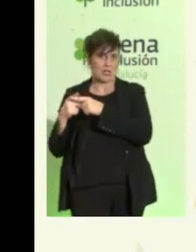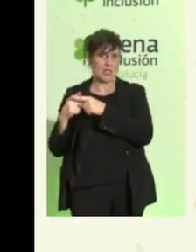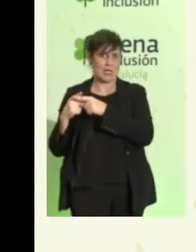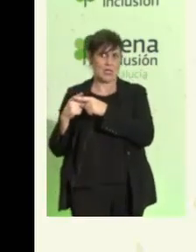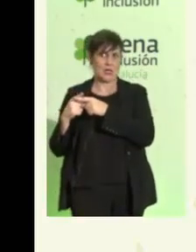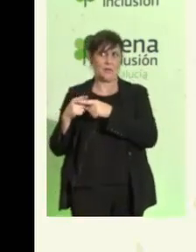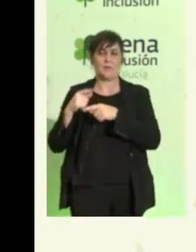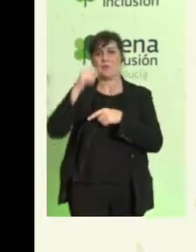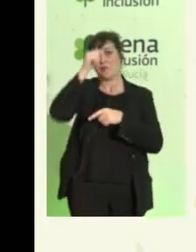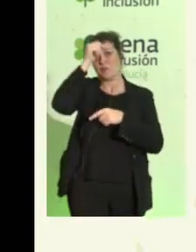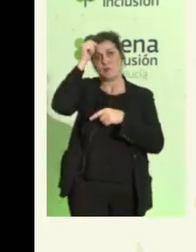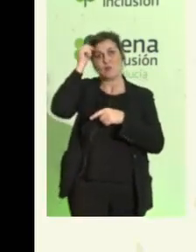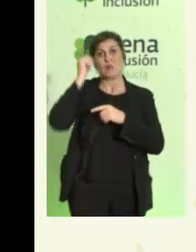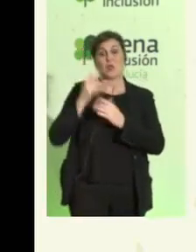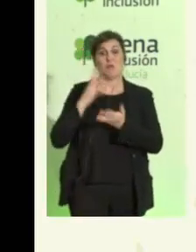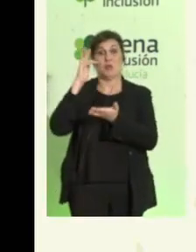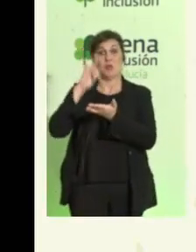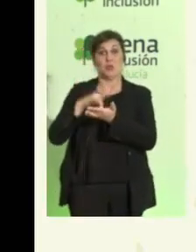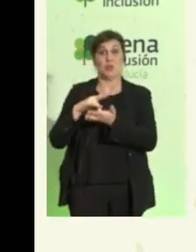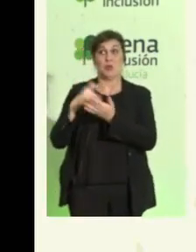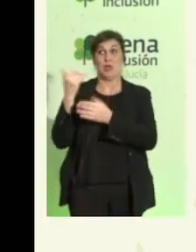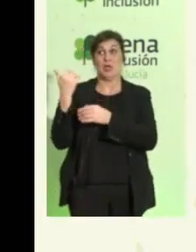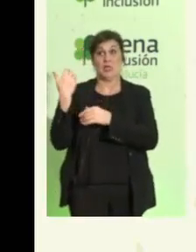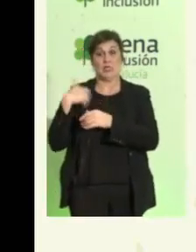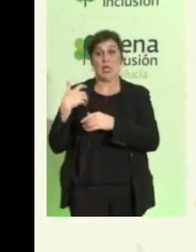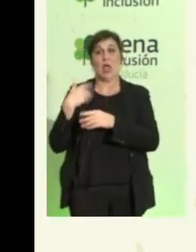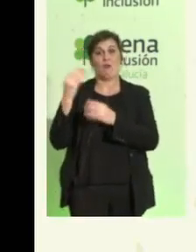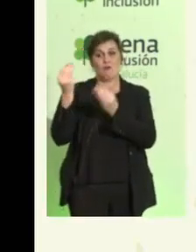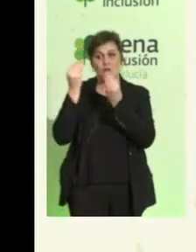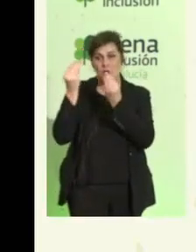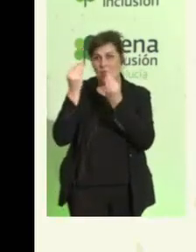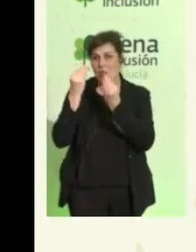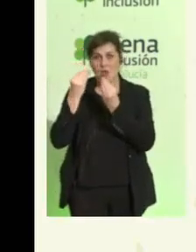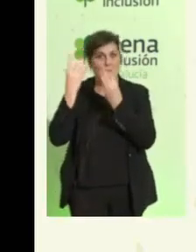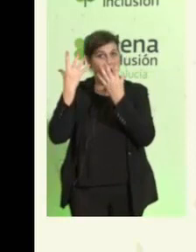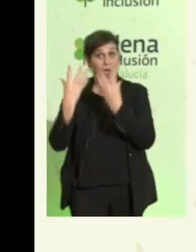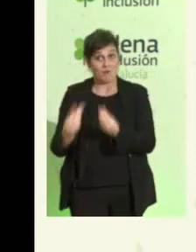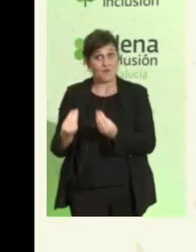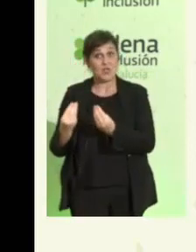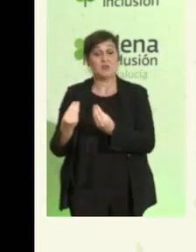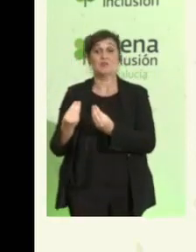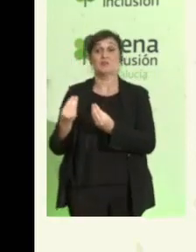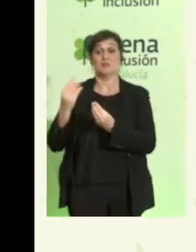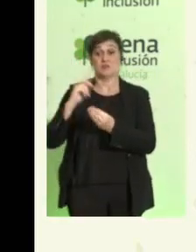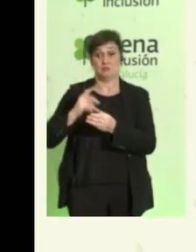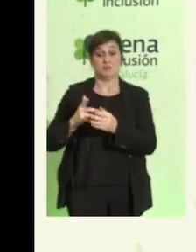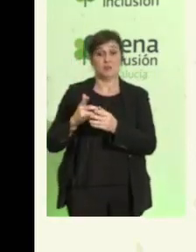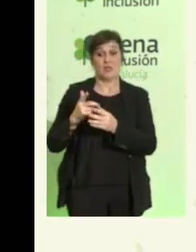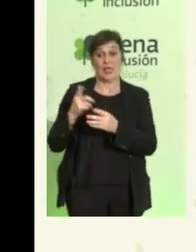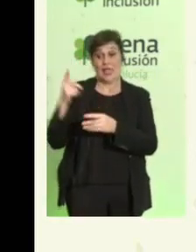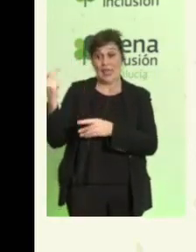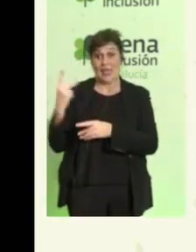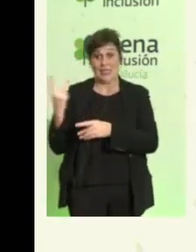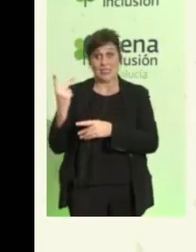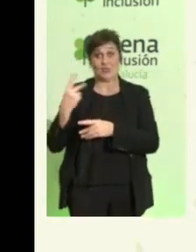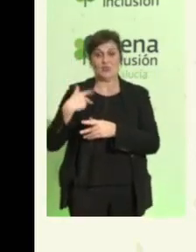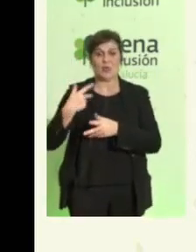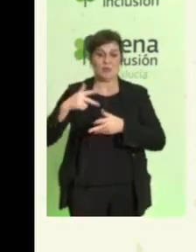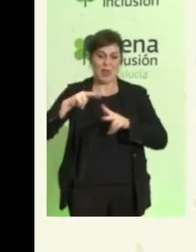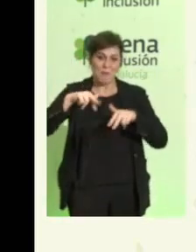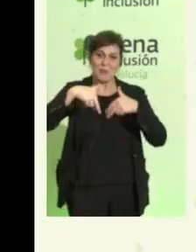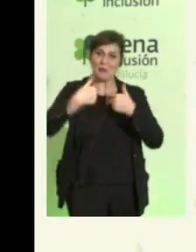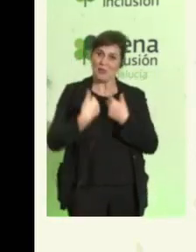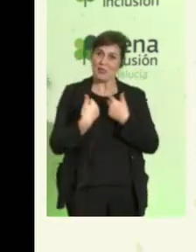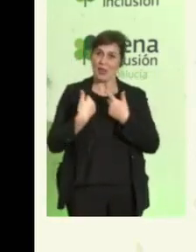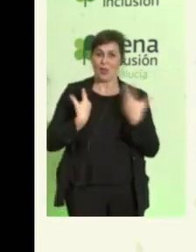de cuando salieron de las instituciones y empezaron a vivir en la comunidad. Son historias que me han dado permiso para compartir, y me gustaría